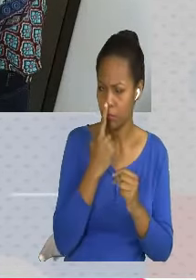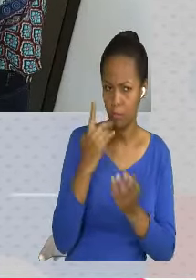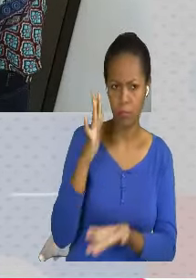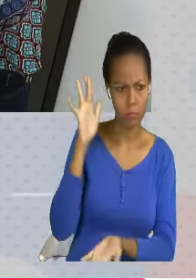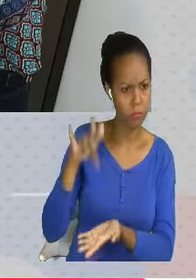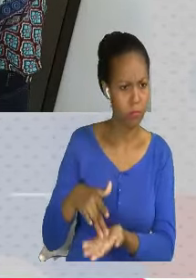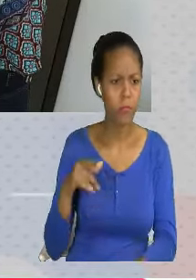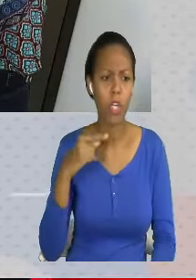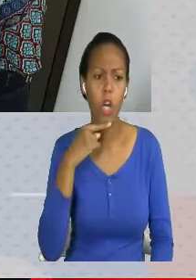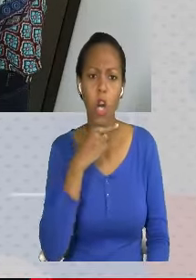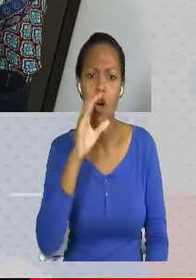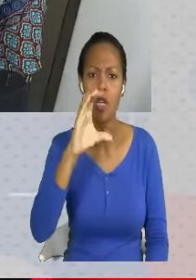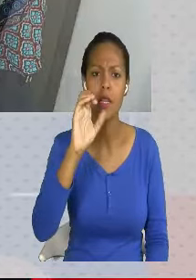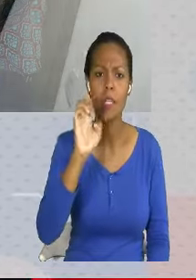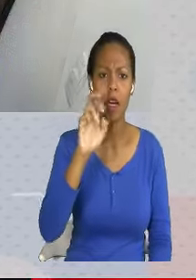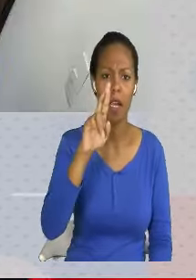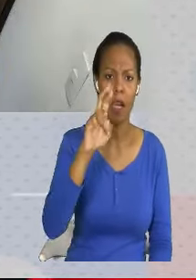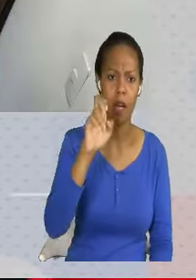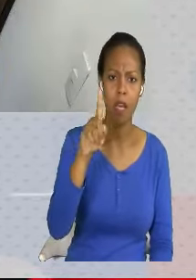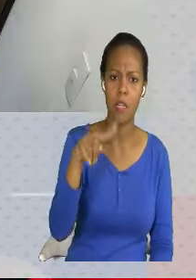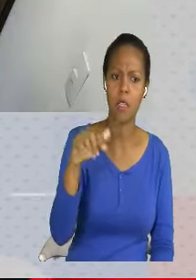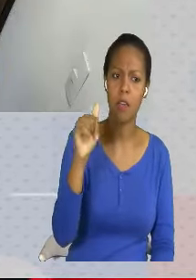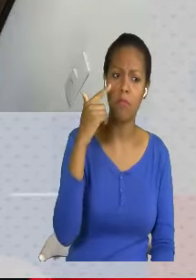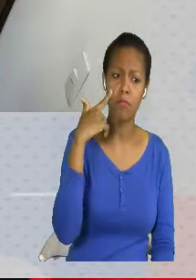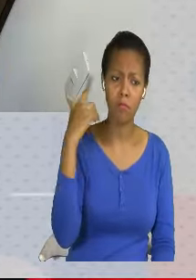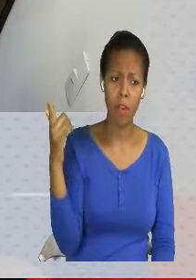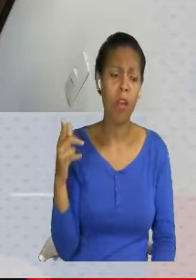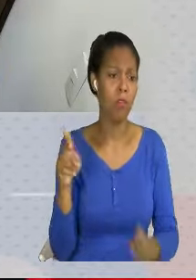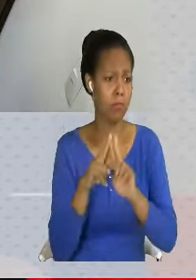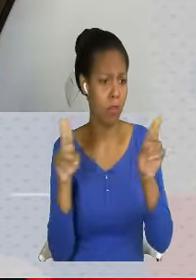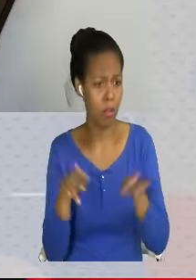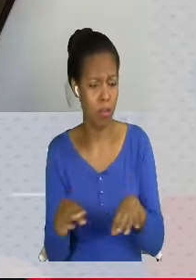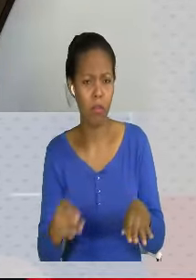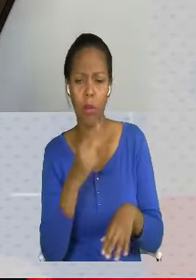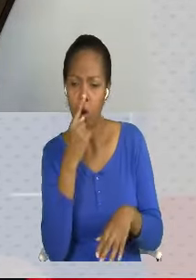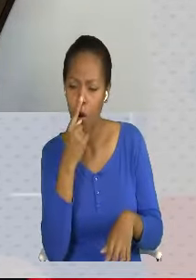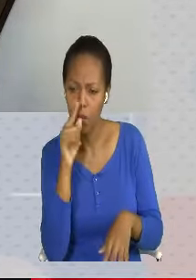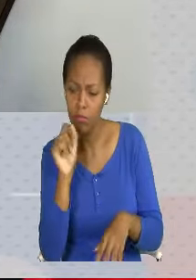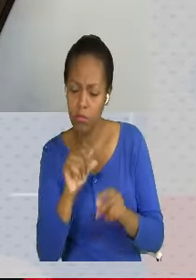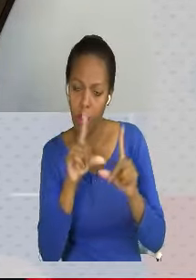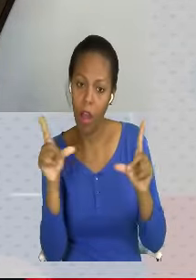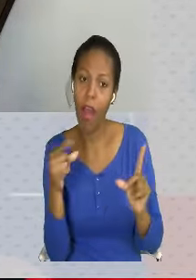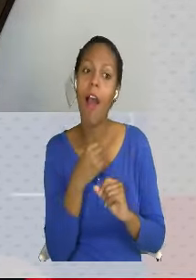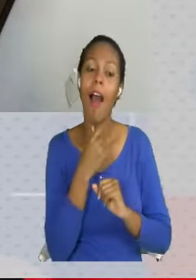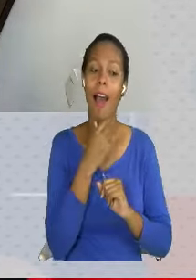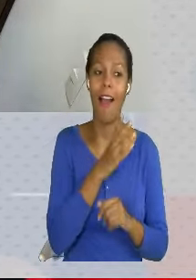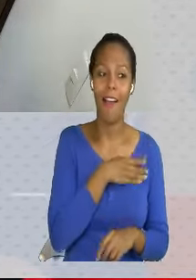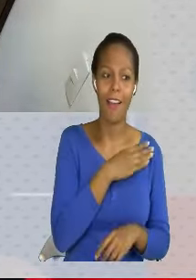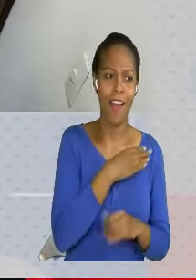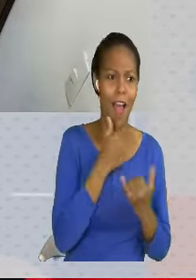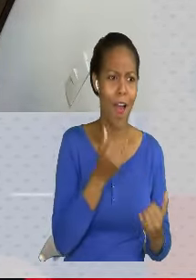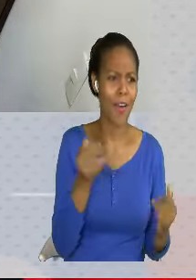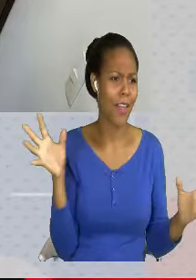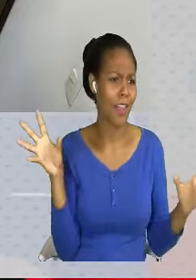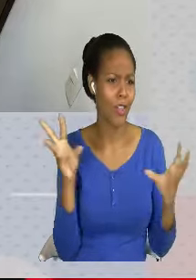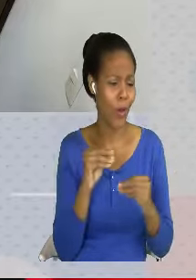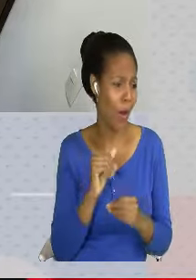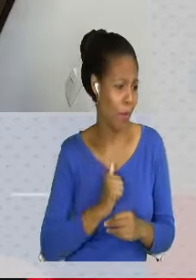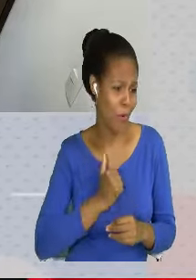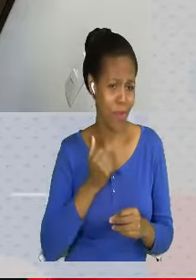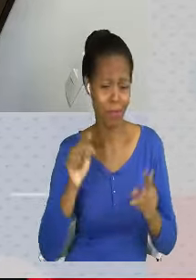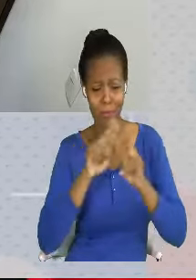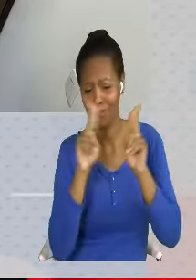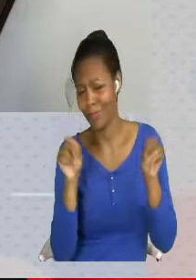Bermeja. Claro que sí, síganos en las páginas, conózcanos y verán que se van a dar una oportunidad. Estamos en la era digital en la que todo se mueve por redes